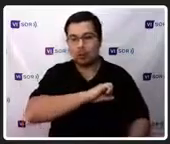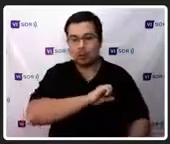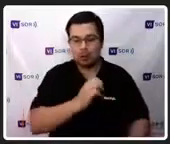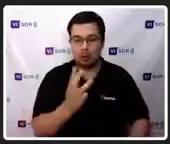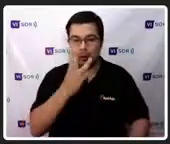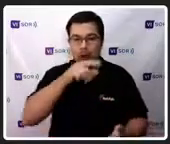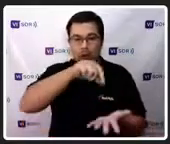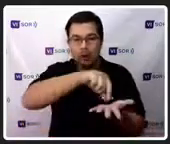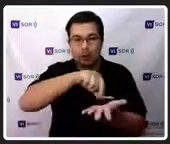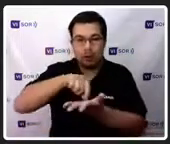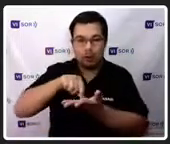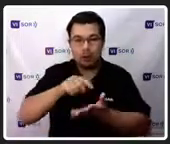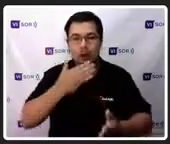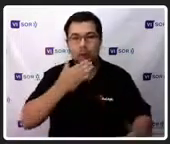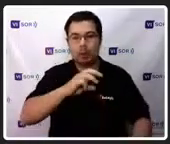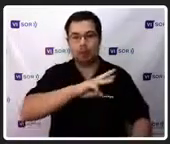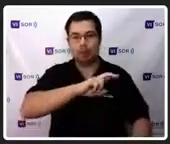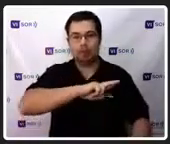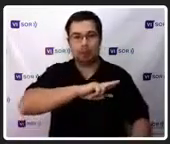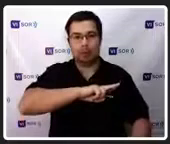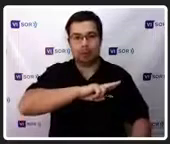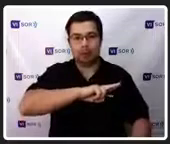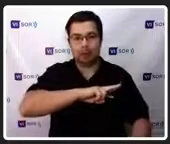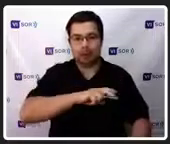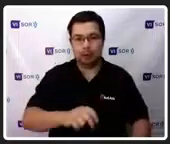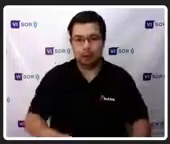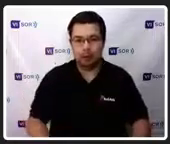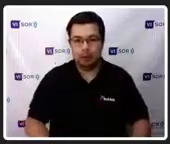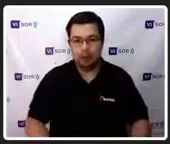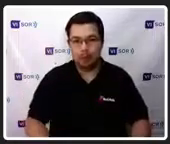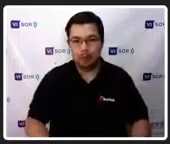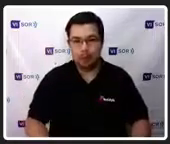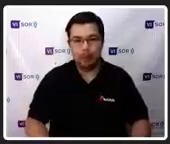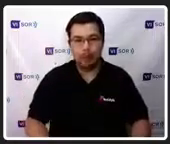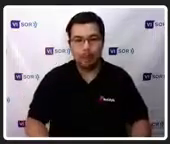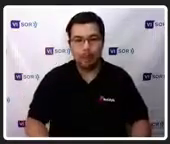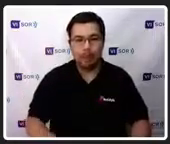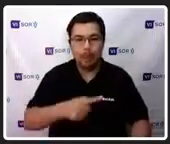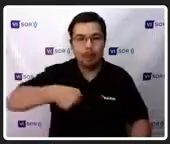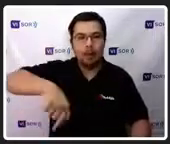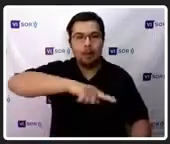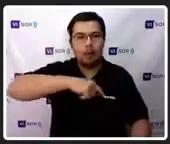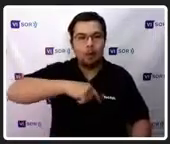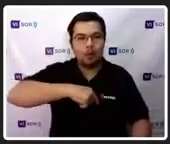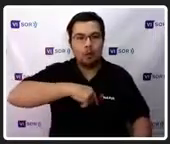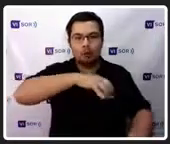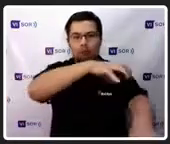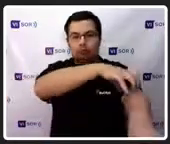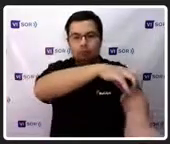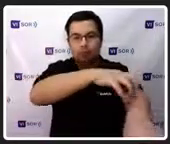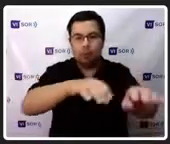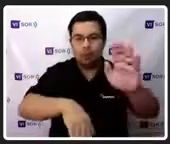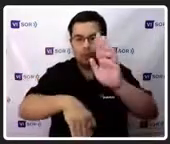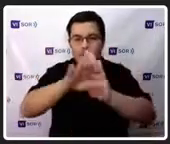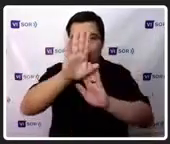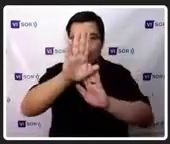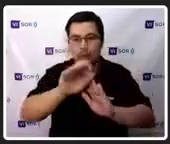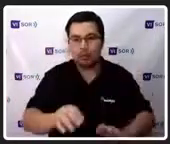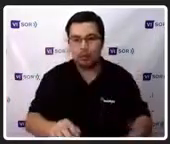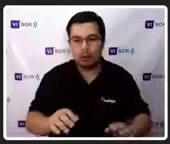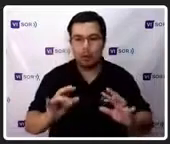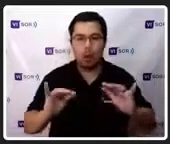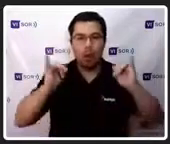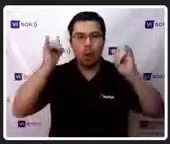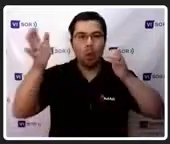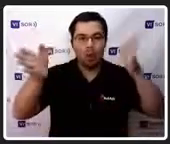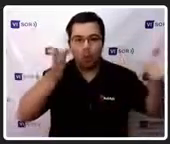Valparaíso. Y estamos presentes principalmente en las ciudades más turísticas de Chile. Y tenemos una industria que está cada día